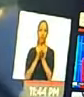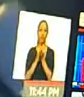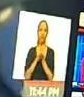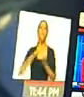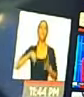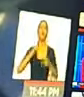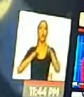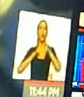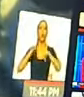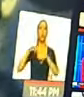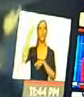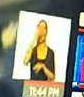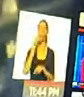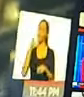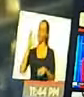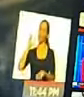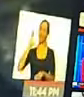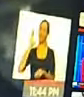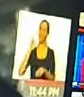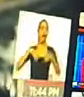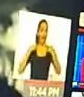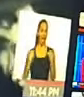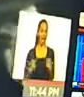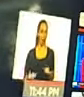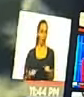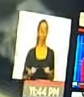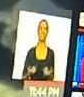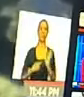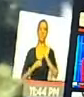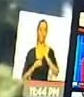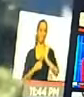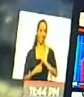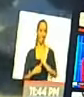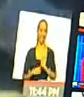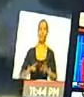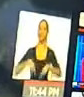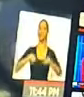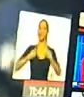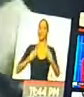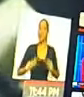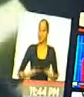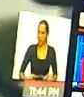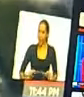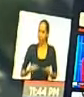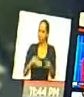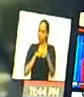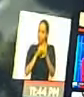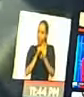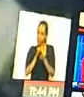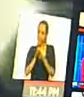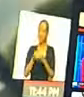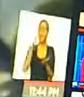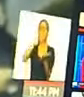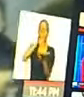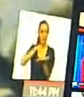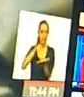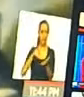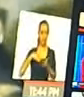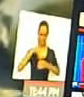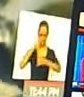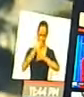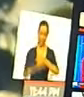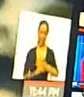un hermoso país. Ahora se nos presenta una nueva oportunidad de participar y planificar el